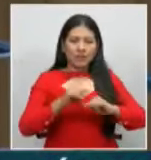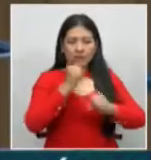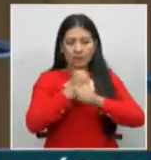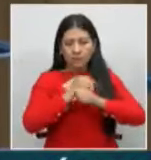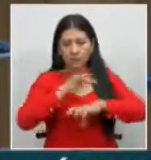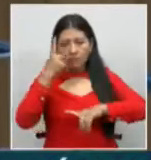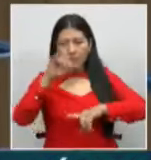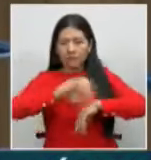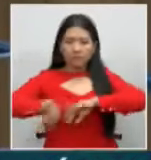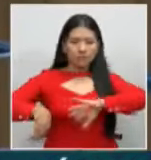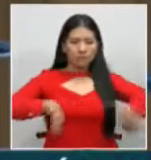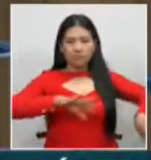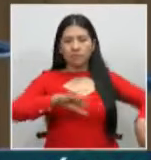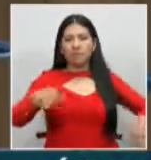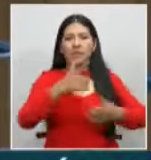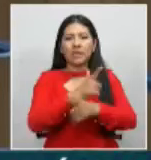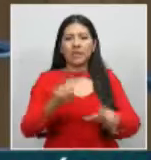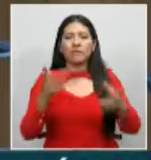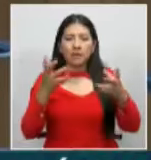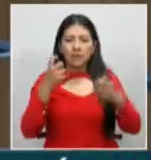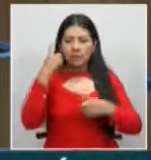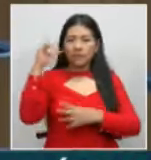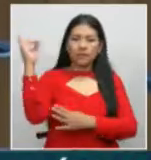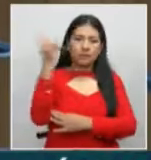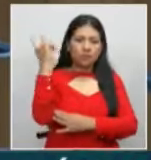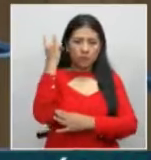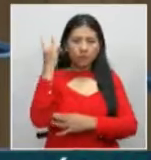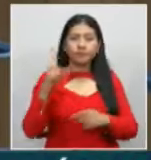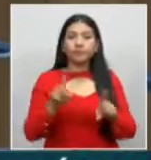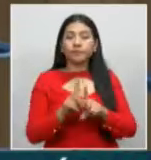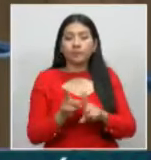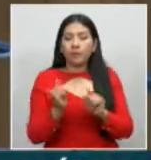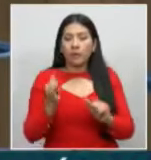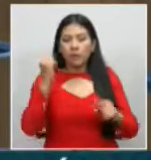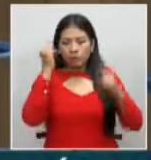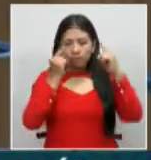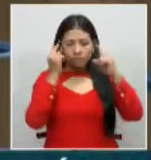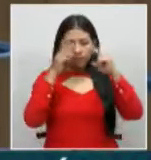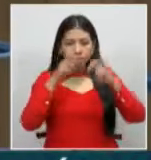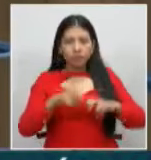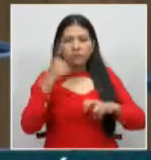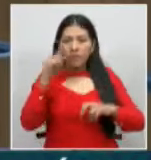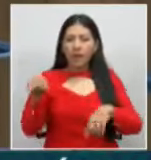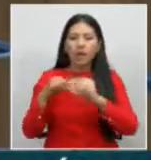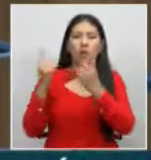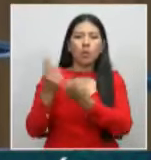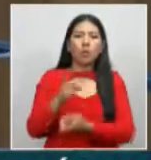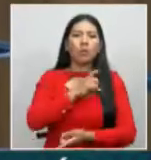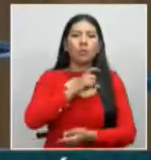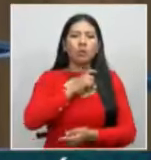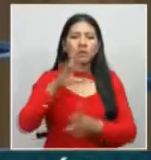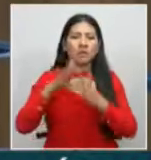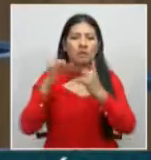locomoción para todo el pueblo boliviano. Así también se está analizando enviar contingente policial desde el